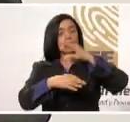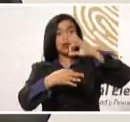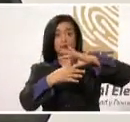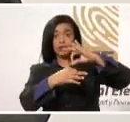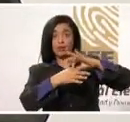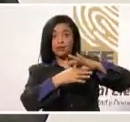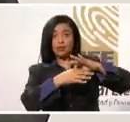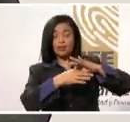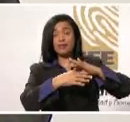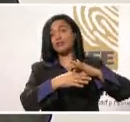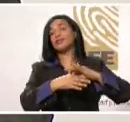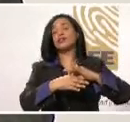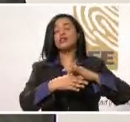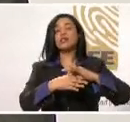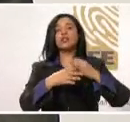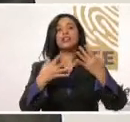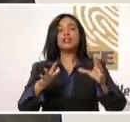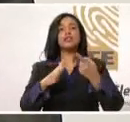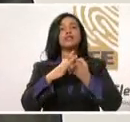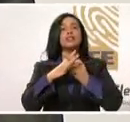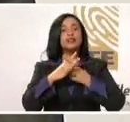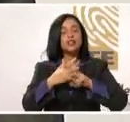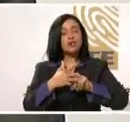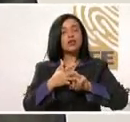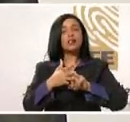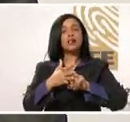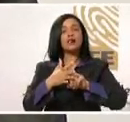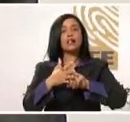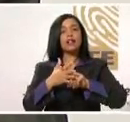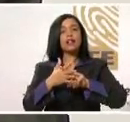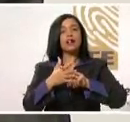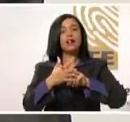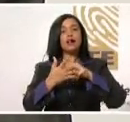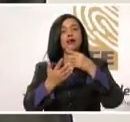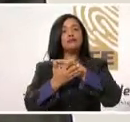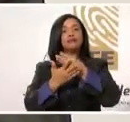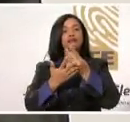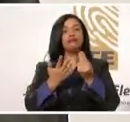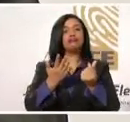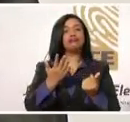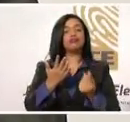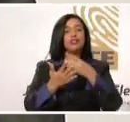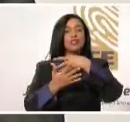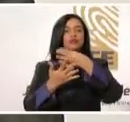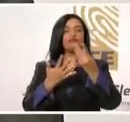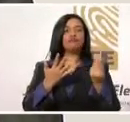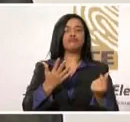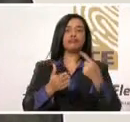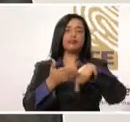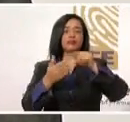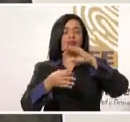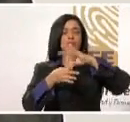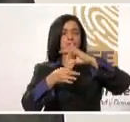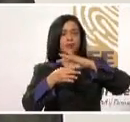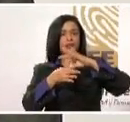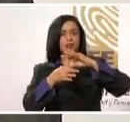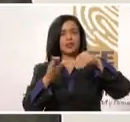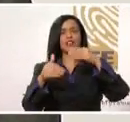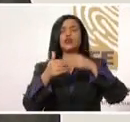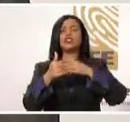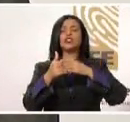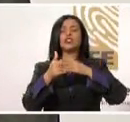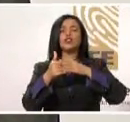electorales, se dará inicio al escrutinio. Los resultados finales serán el fruto de la